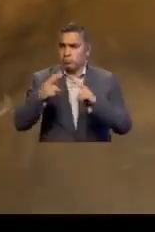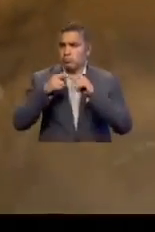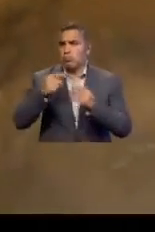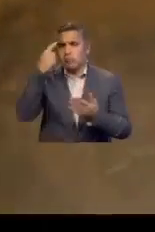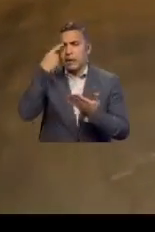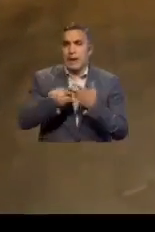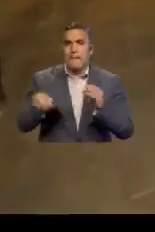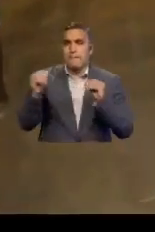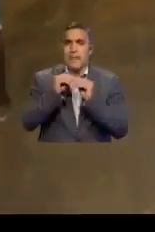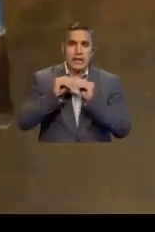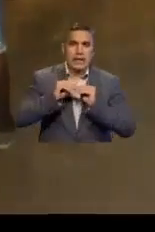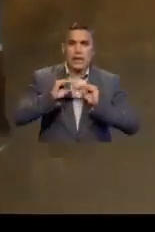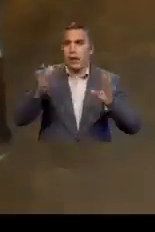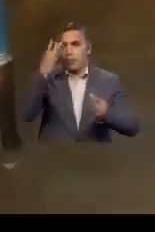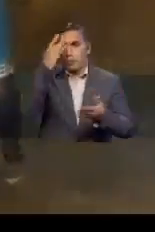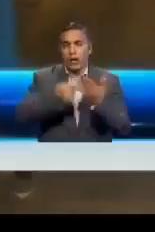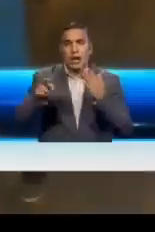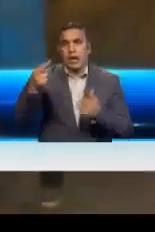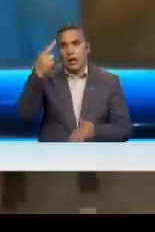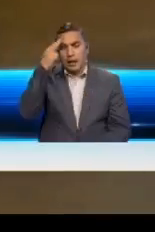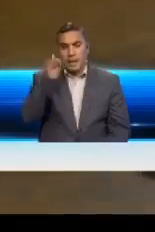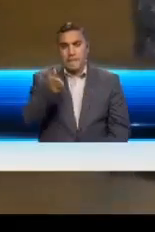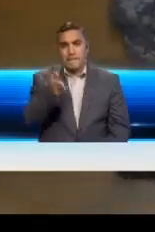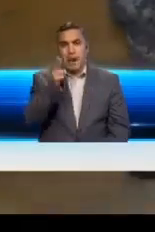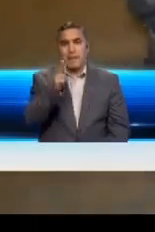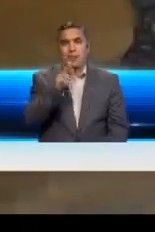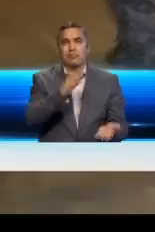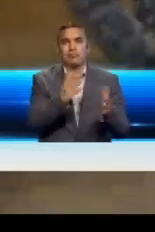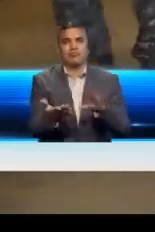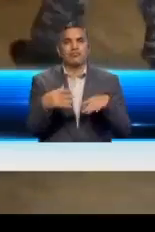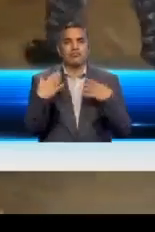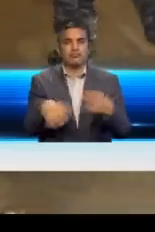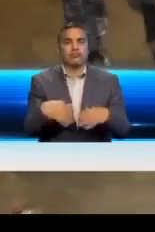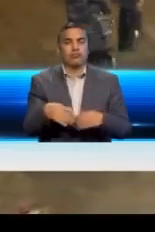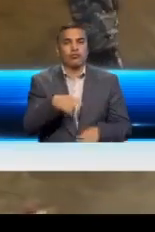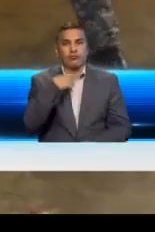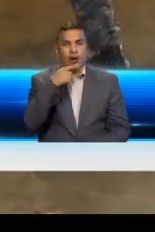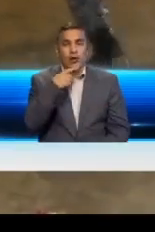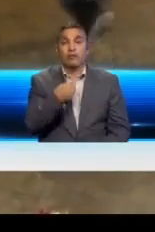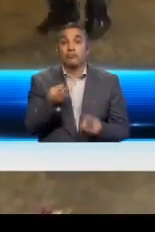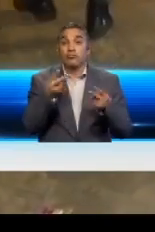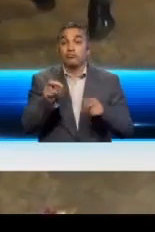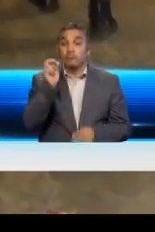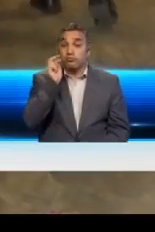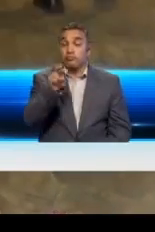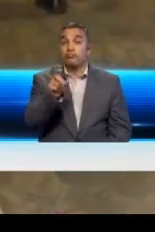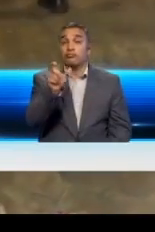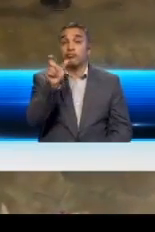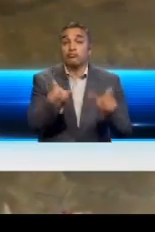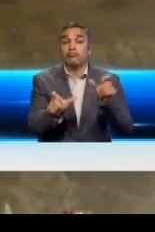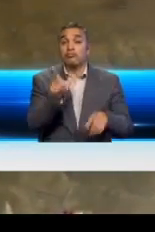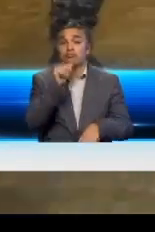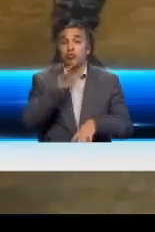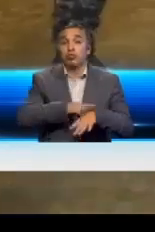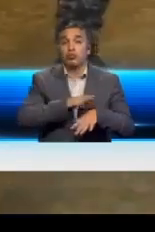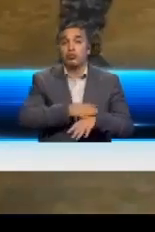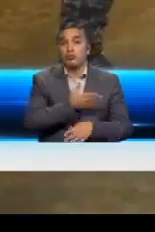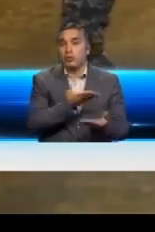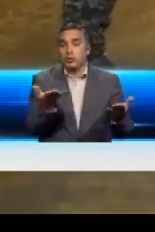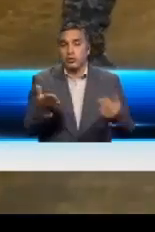para establecer las causas que motivaron esta triple muerte violenta e identificar a los